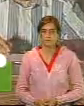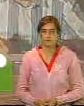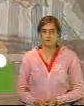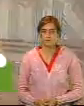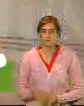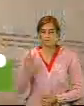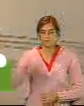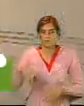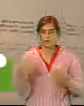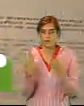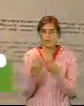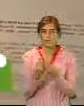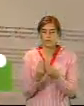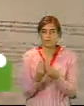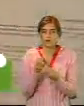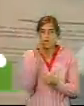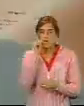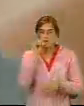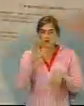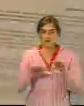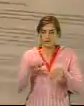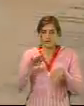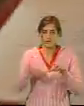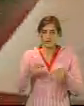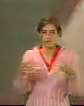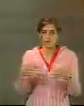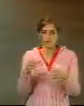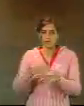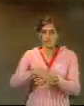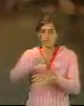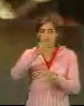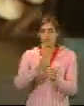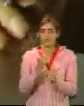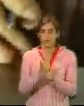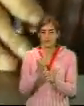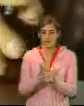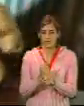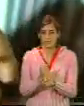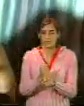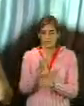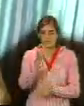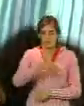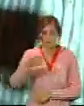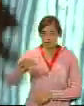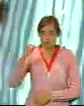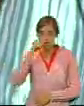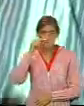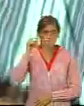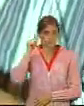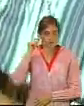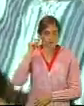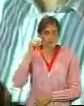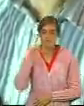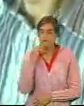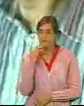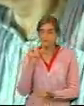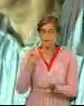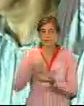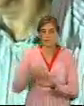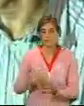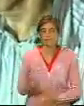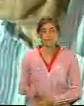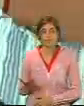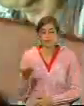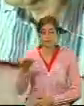Y nos acompaña el secretario general del sindicato, los trabajadores como unos actores